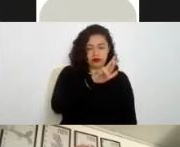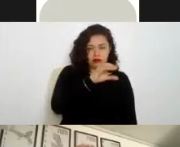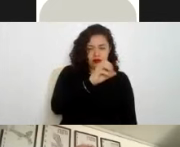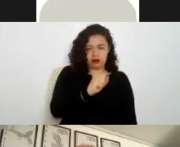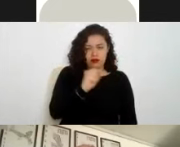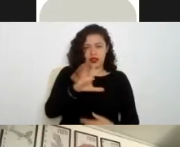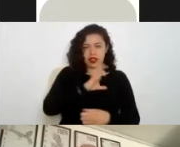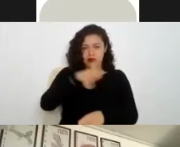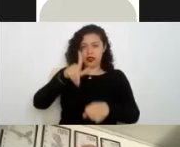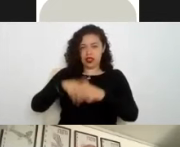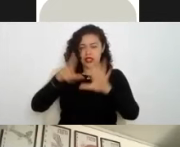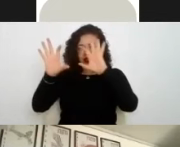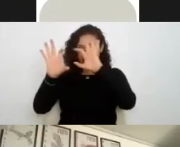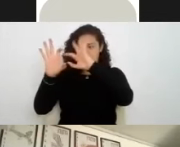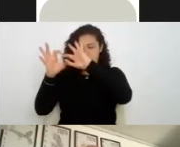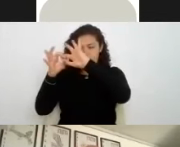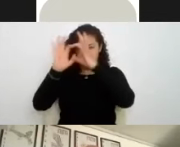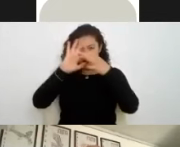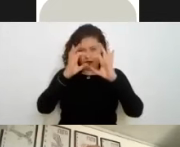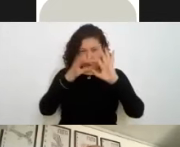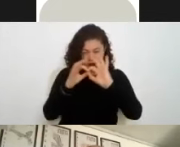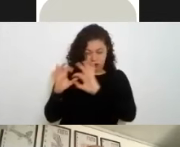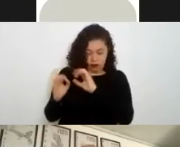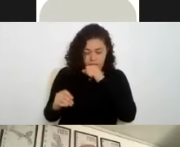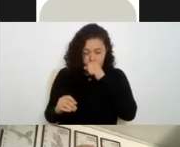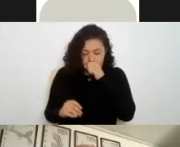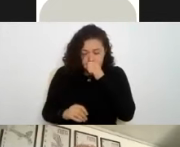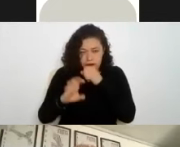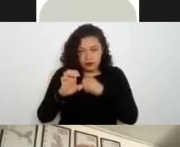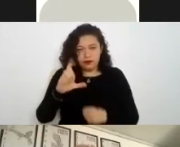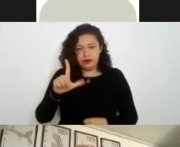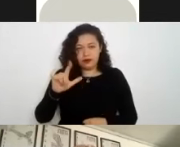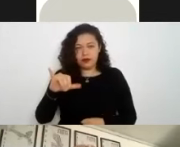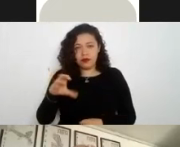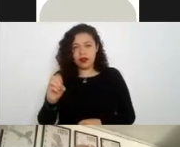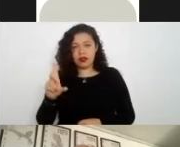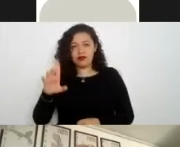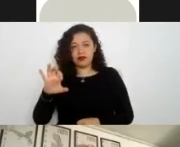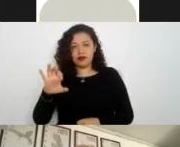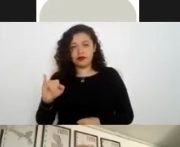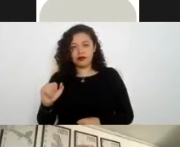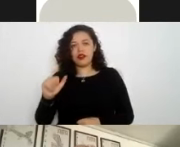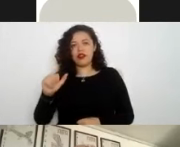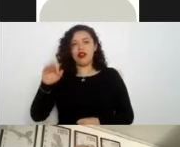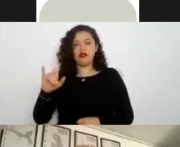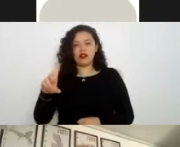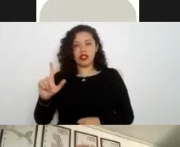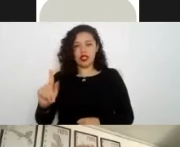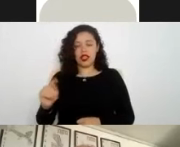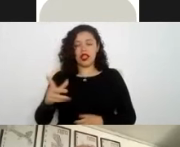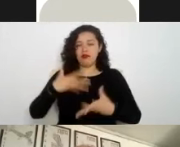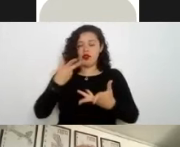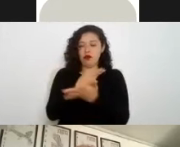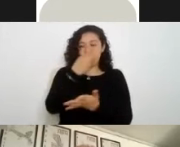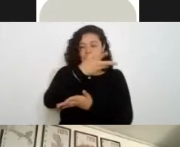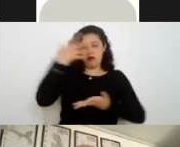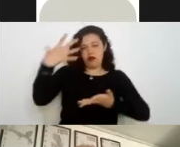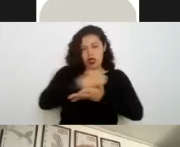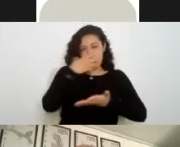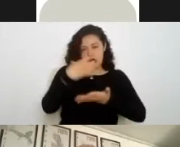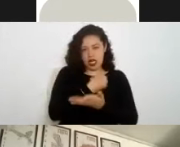ella ha ganado medallas en ese sentido. Y Emilio de la Fuente, que también es un niño actor que pues, ha ganado muchos premios y todo esto. Y la